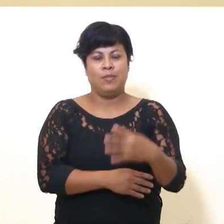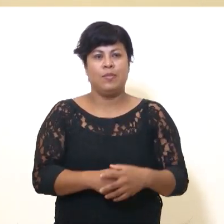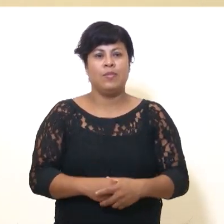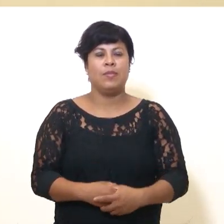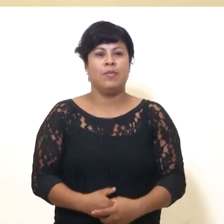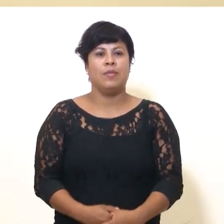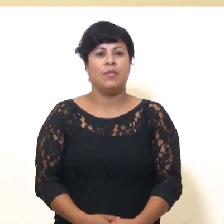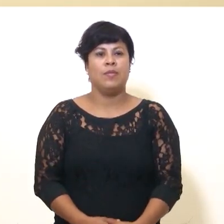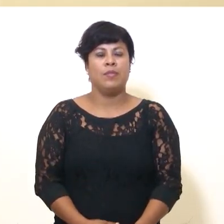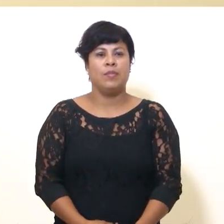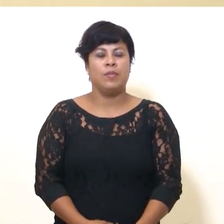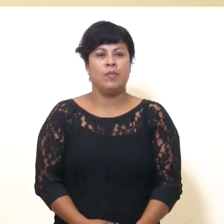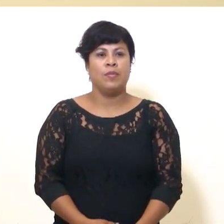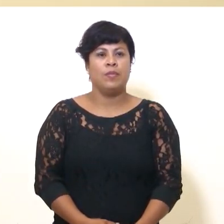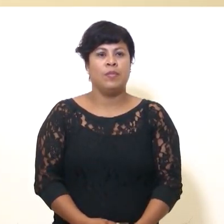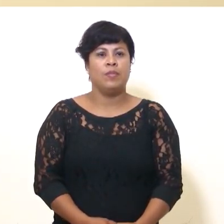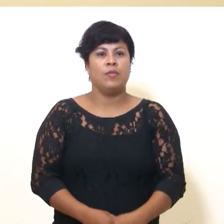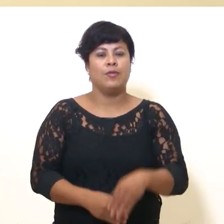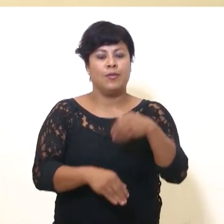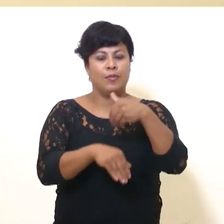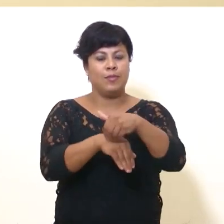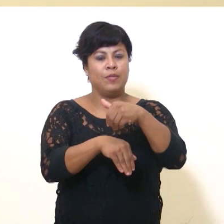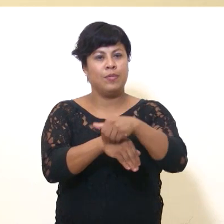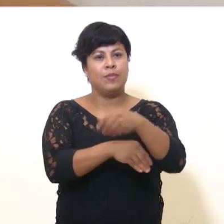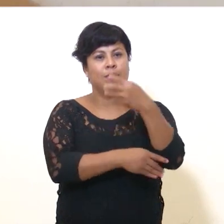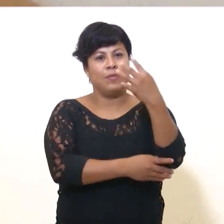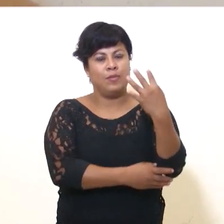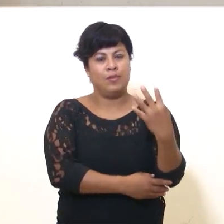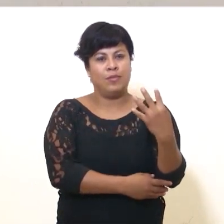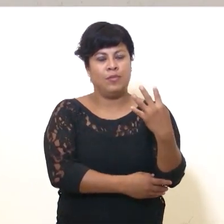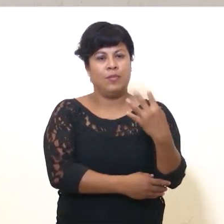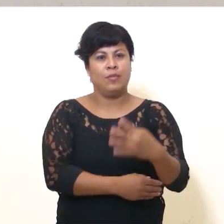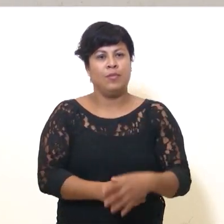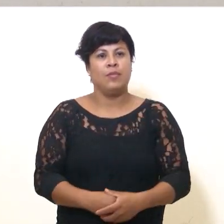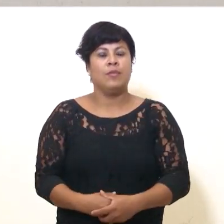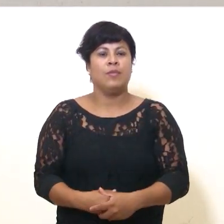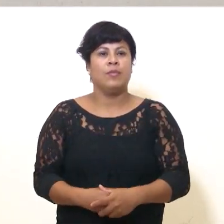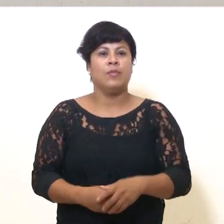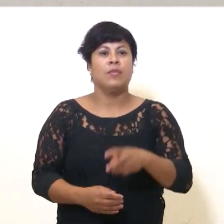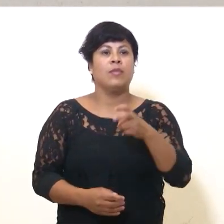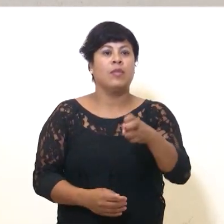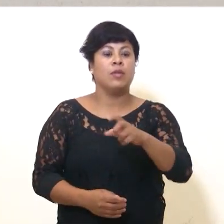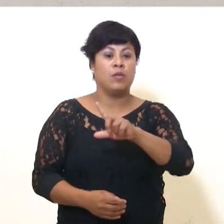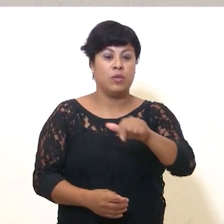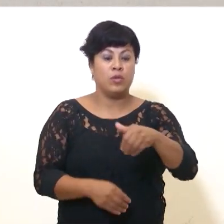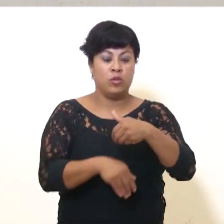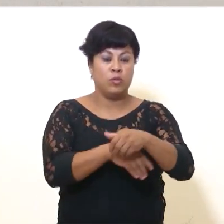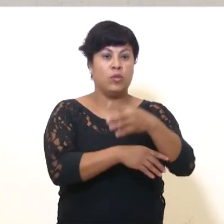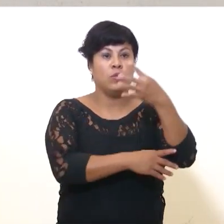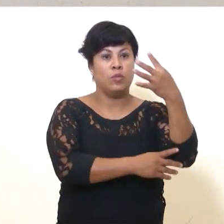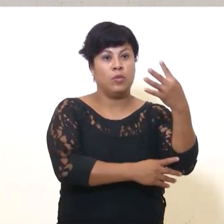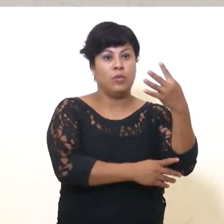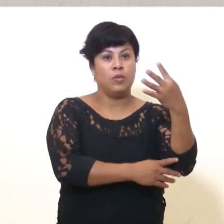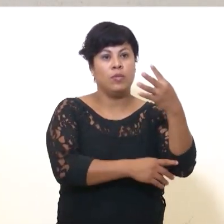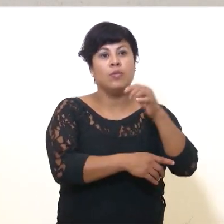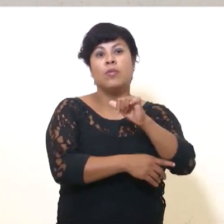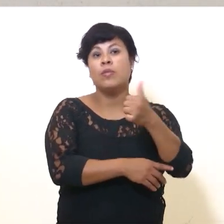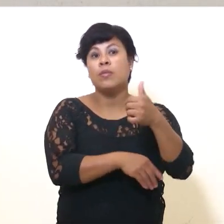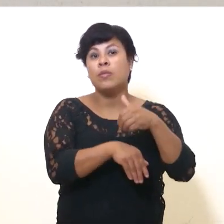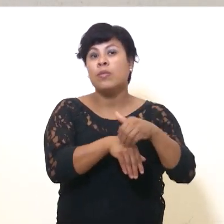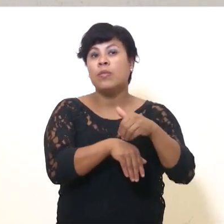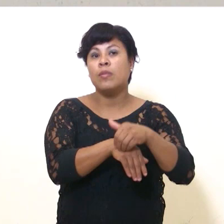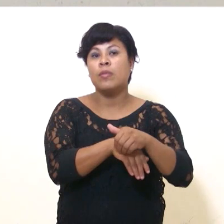número? 4. Este es el número 4. Después del